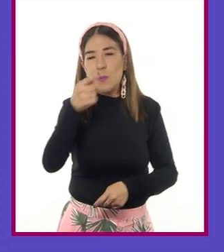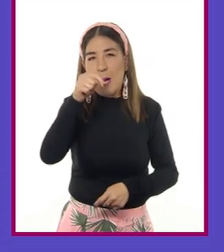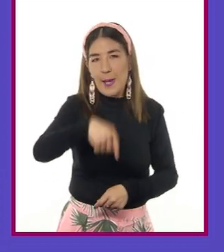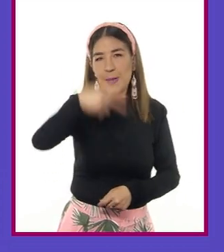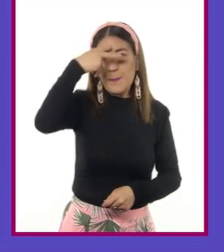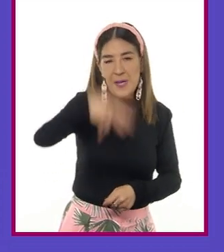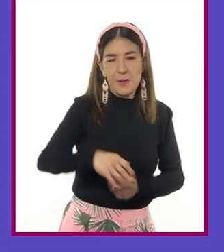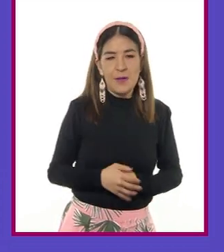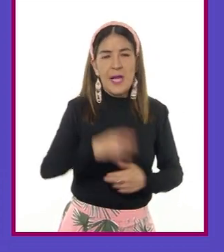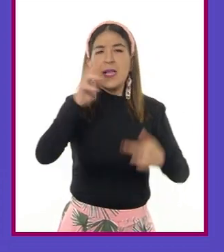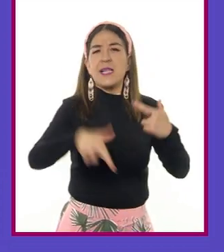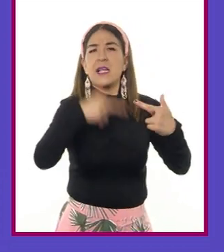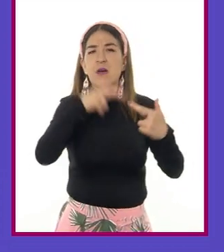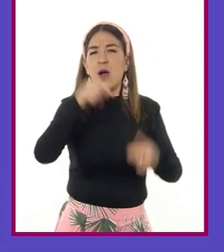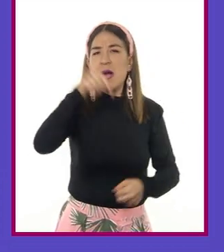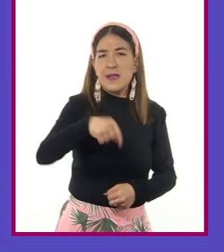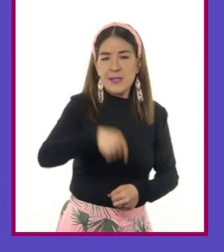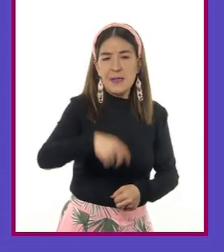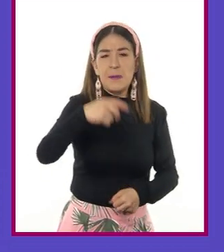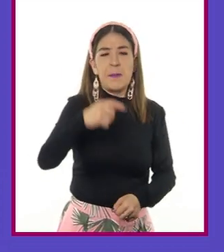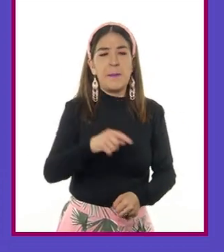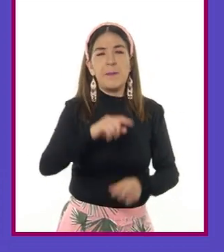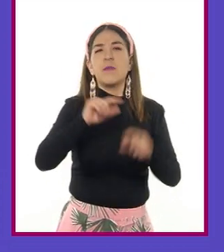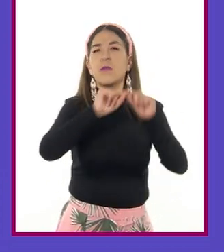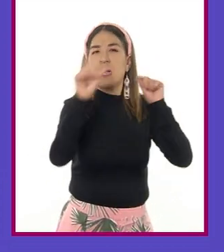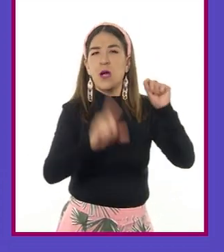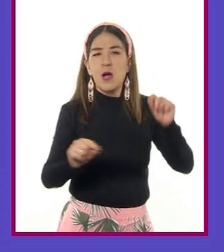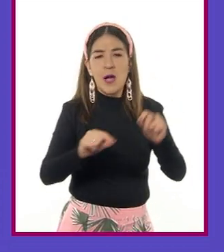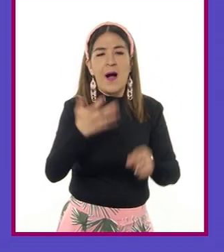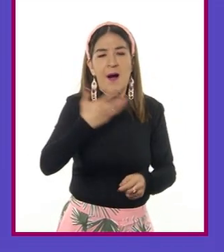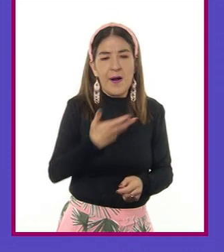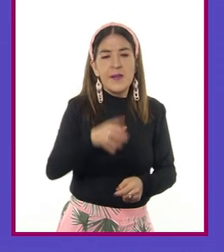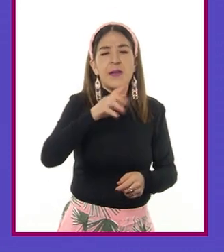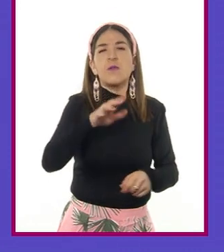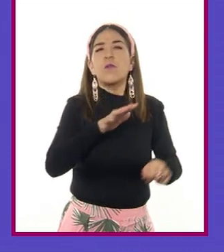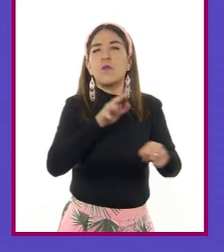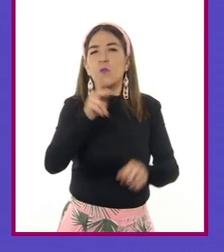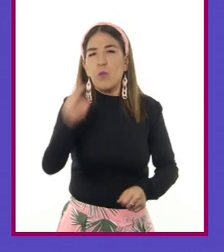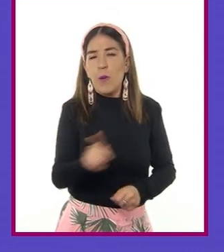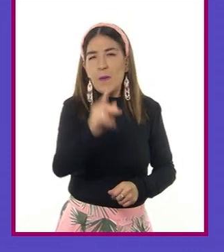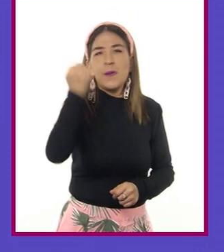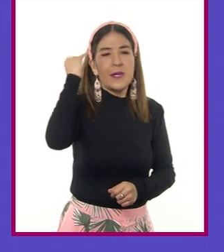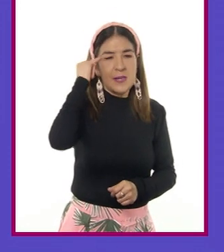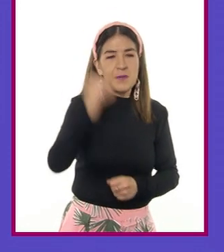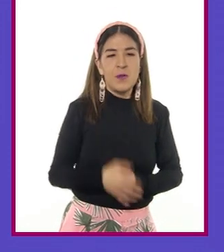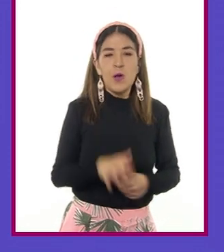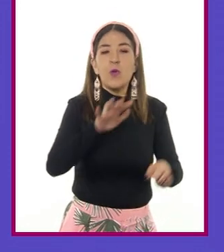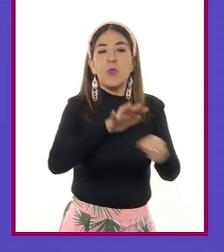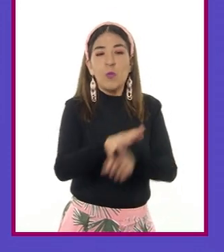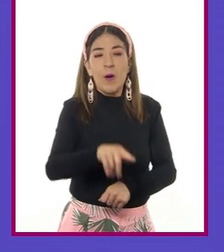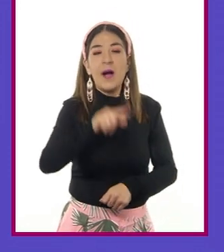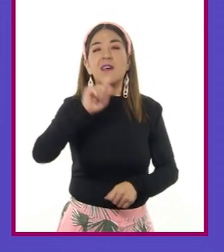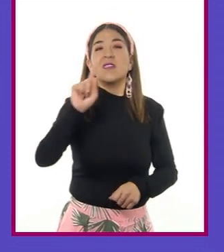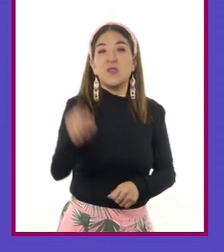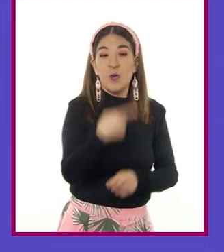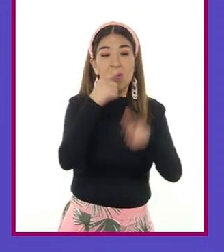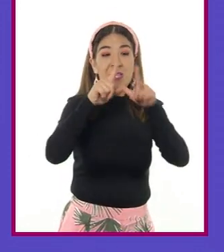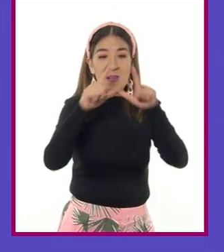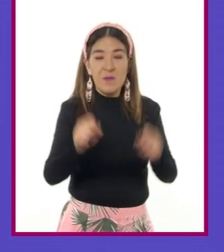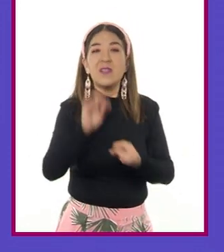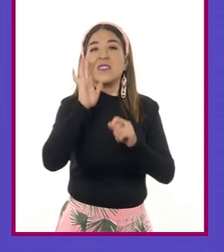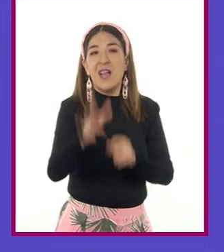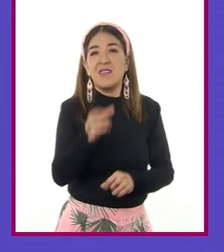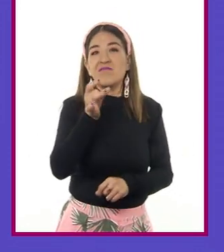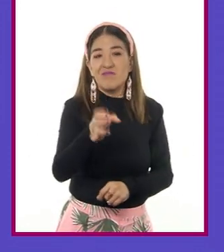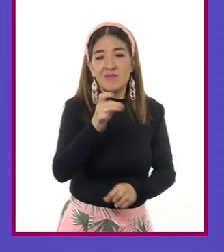qué regiones del país podemos encontrar pueblos indígenas? ¿Cuáles son las lenguas que se encuentran en peligro de extinción